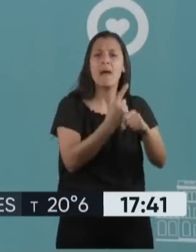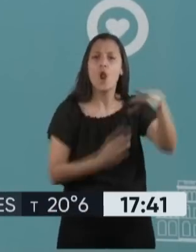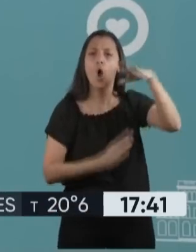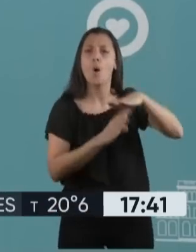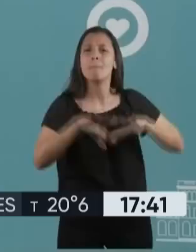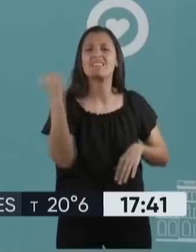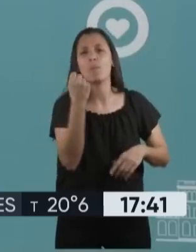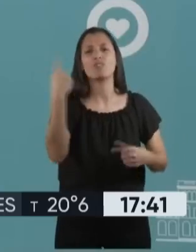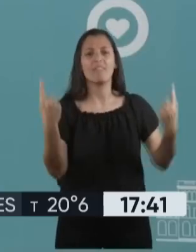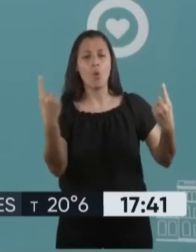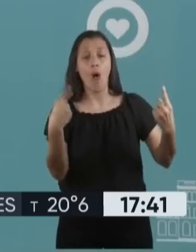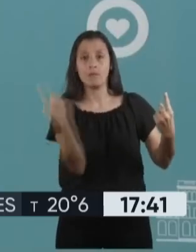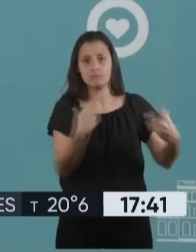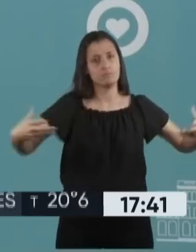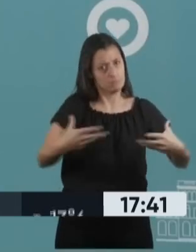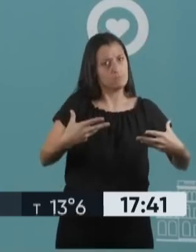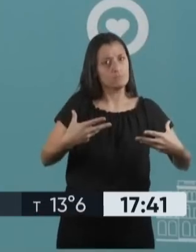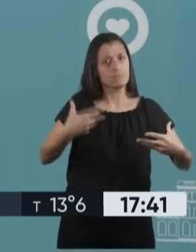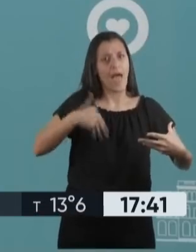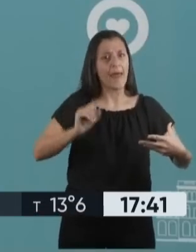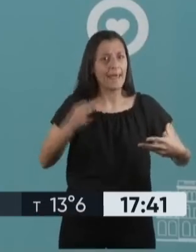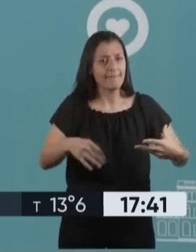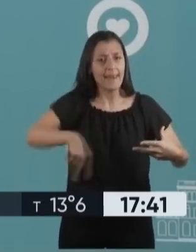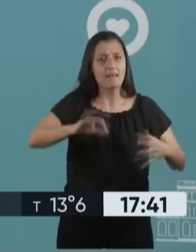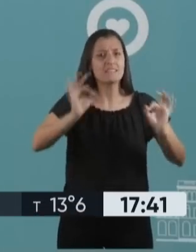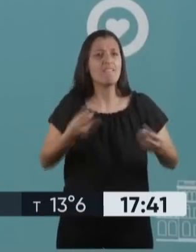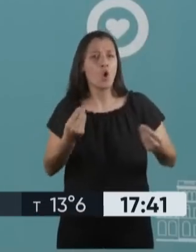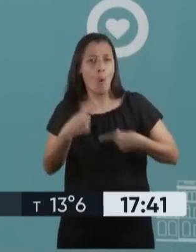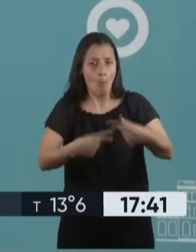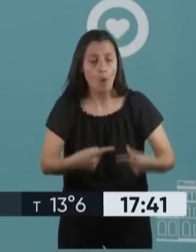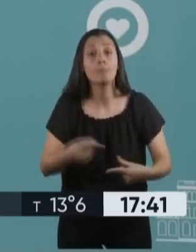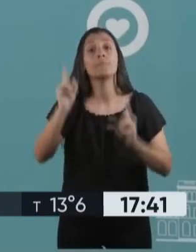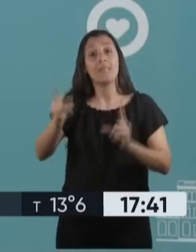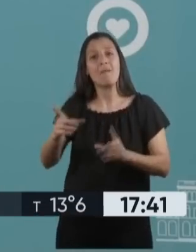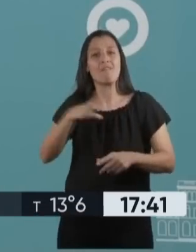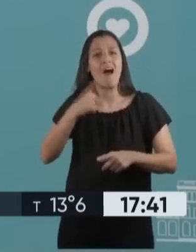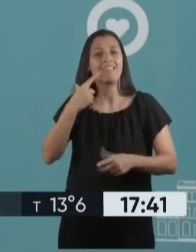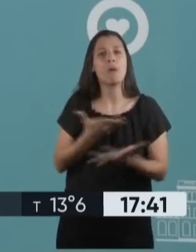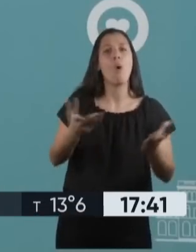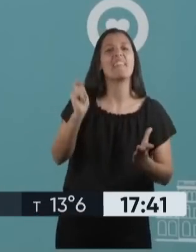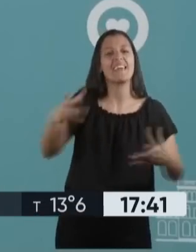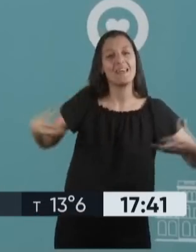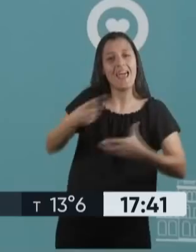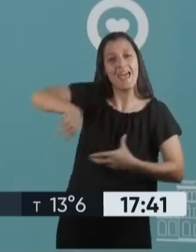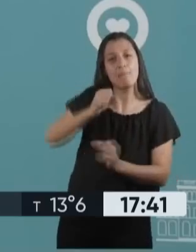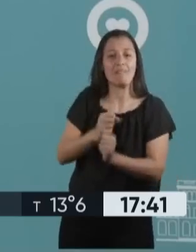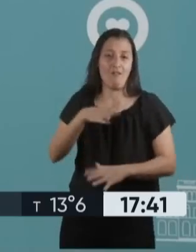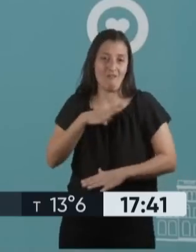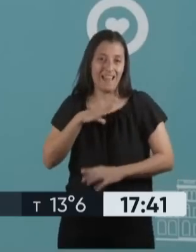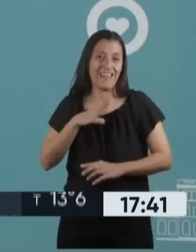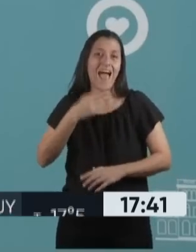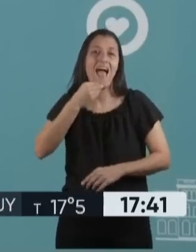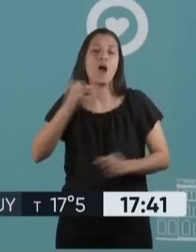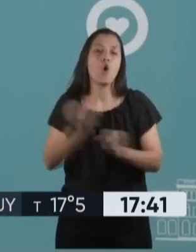un gobierno y un Estado en la Argentina. Y usted me preguntaba cuándo va a presentar el equipo, apenas lo tenga conformado. Muchas gracias, Liliana.